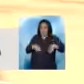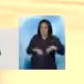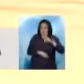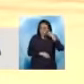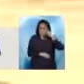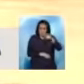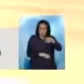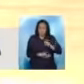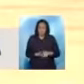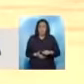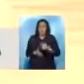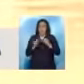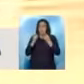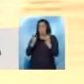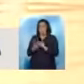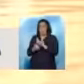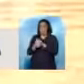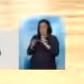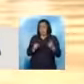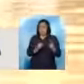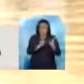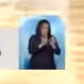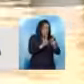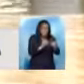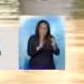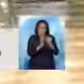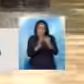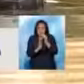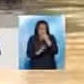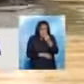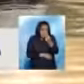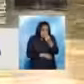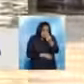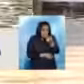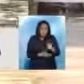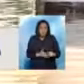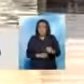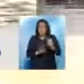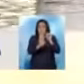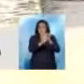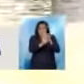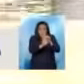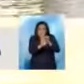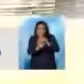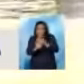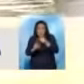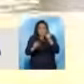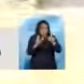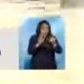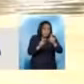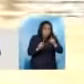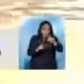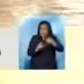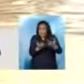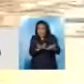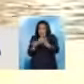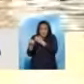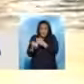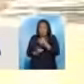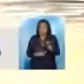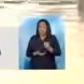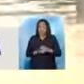policía, de la unidad de salvataje, para preguntar casa por casa, como estás viendo en esta oportunidad, si hay personas que necesiten evacuar,